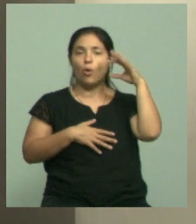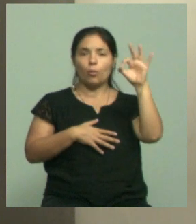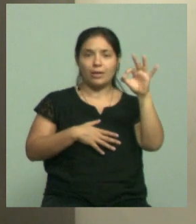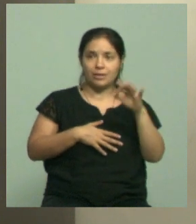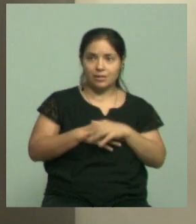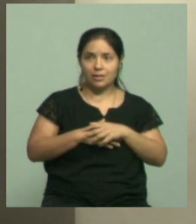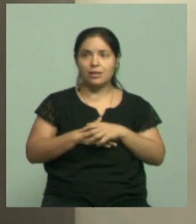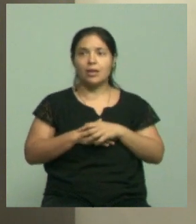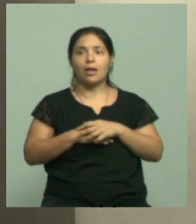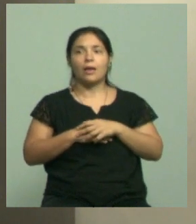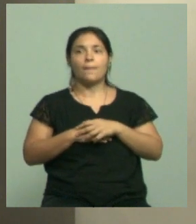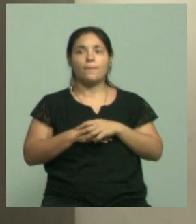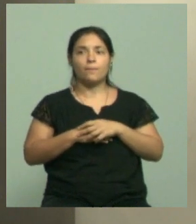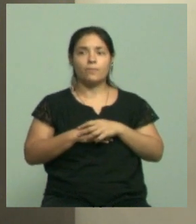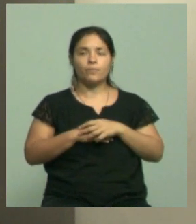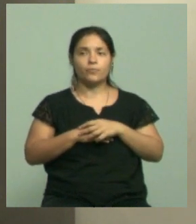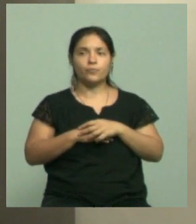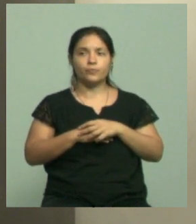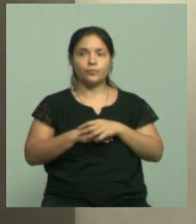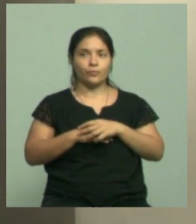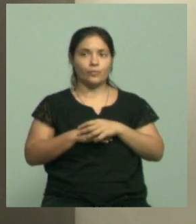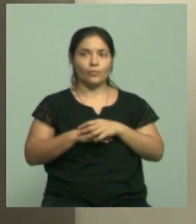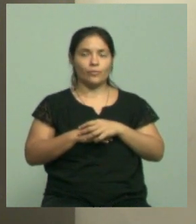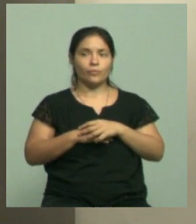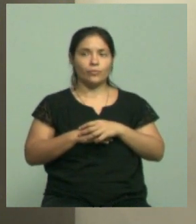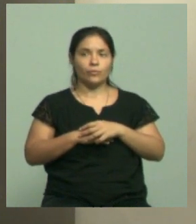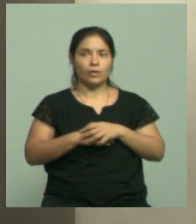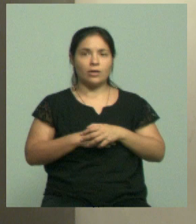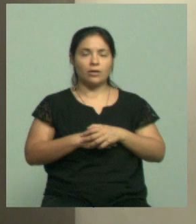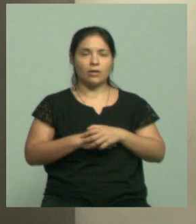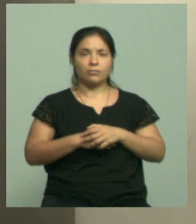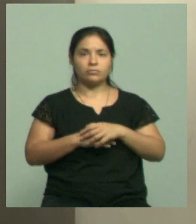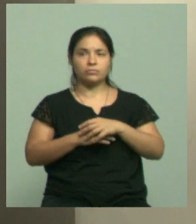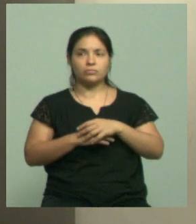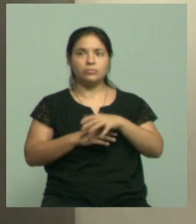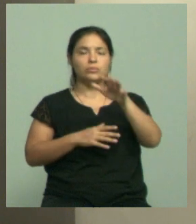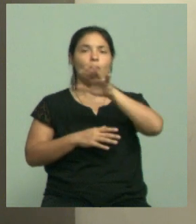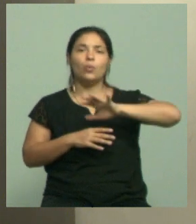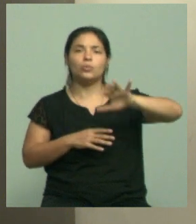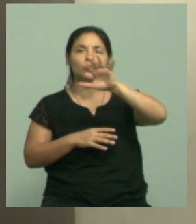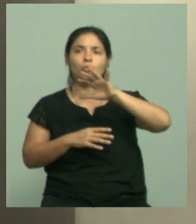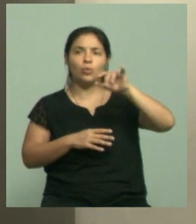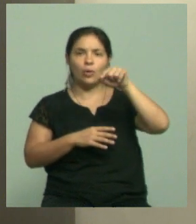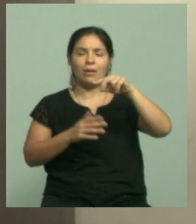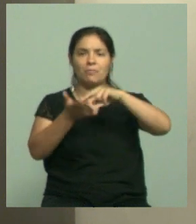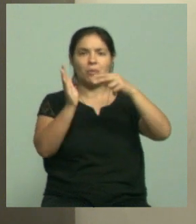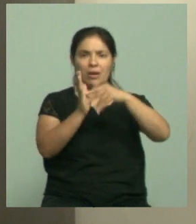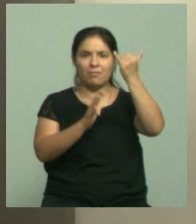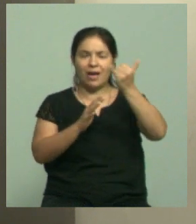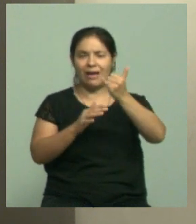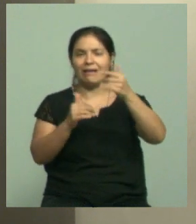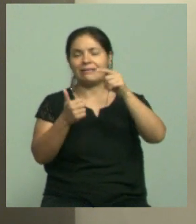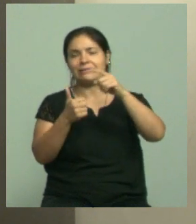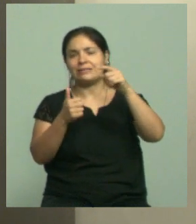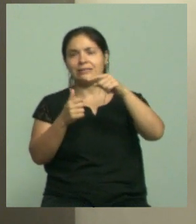presencia en la triple frontera, y eso es una cuestión sobre la cual en la cotidiana nosotros no conversábamos. Entonces, cada tanto conflictos como el que tenemos ahora